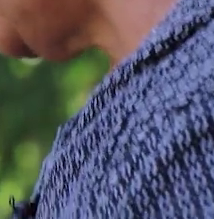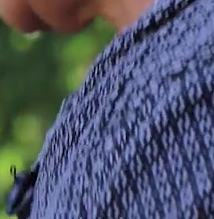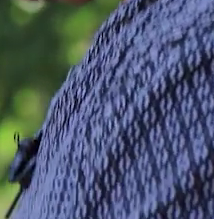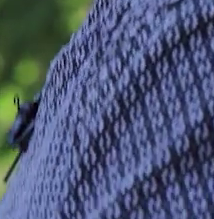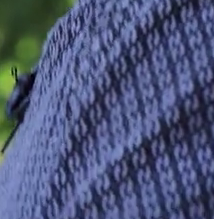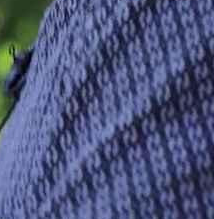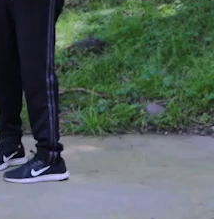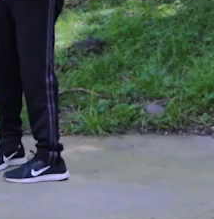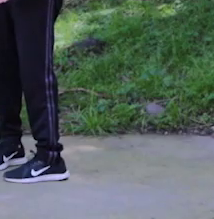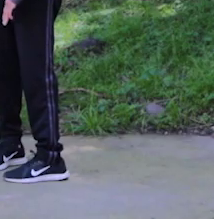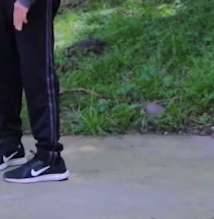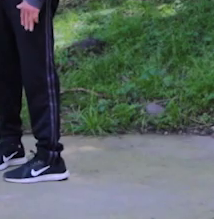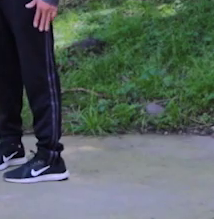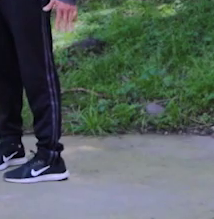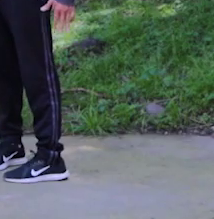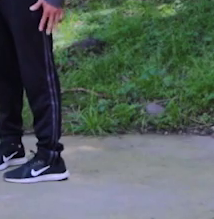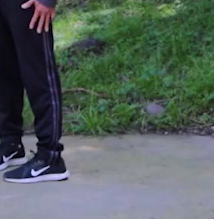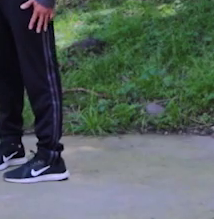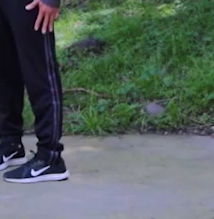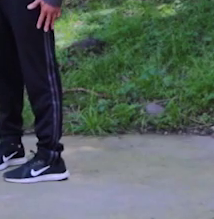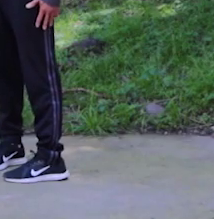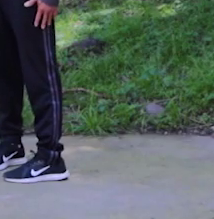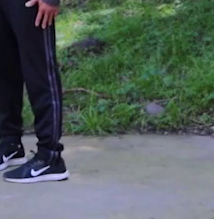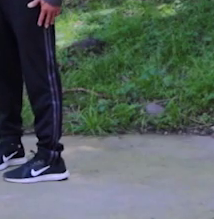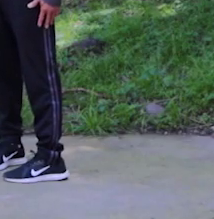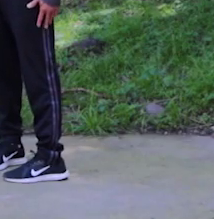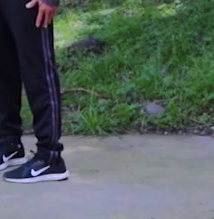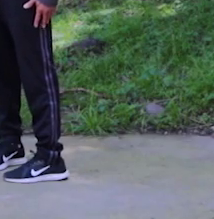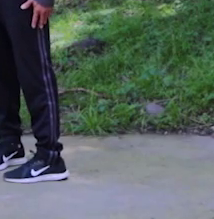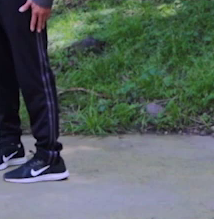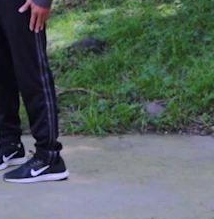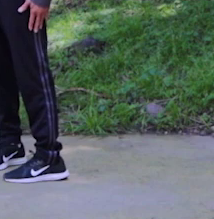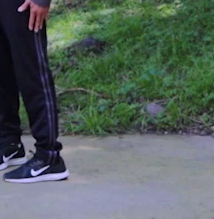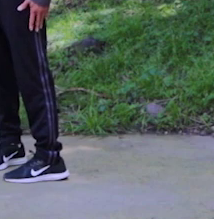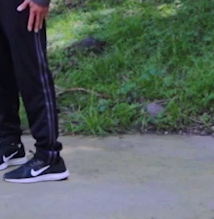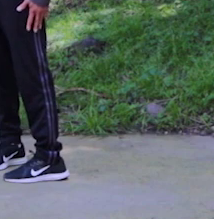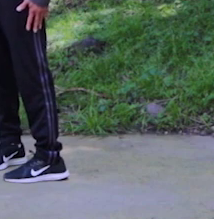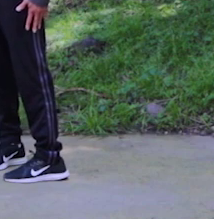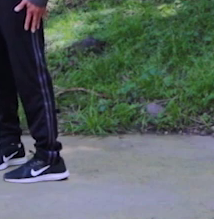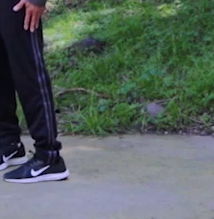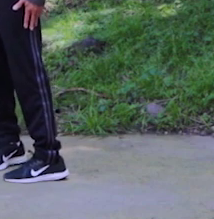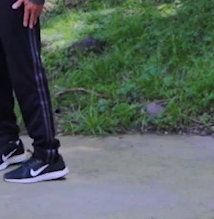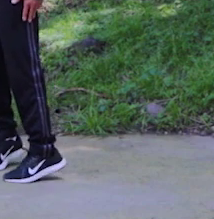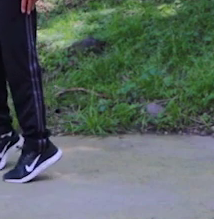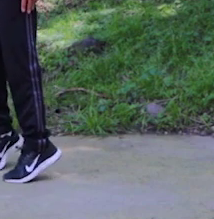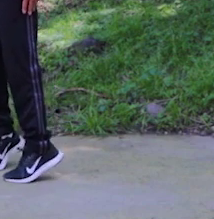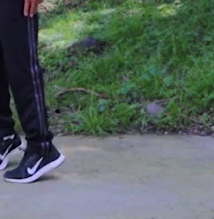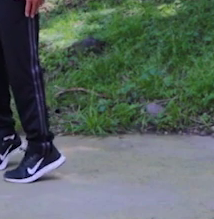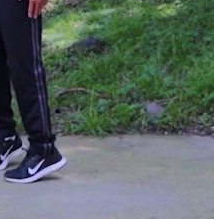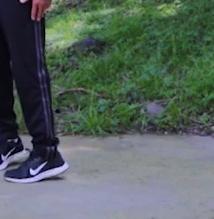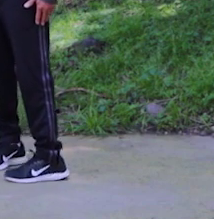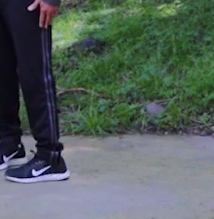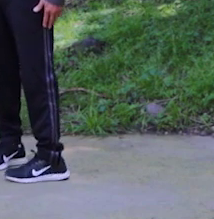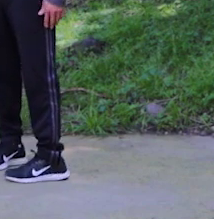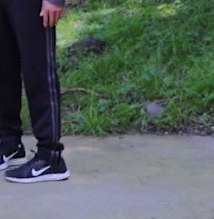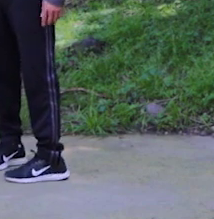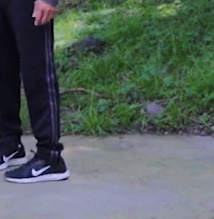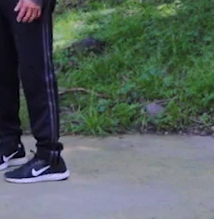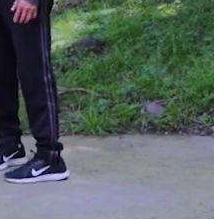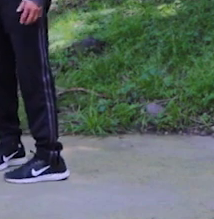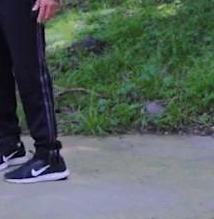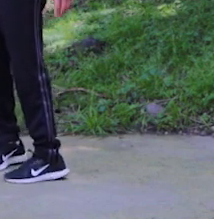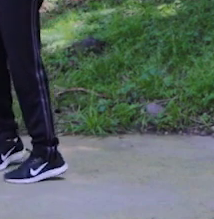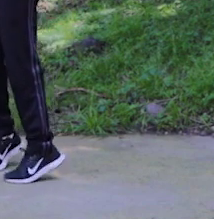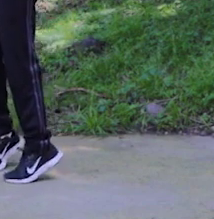las puntas hacia adentro y nos paramos derecho y hacemos la elevación de talones. Arriba,